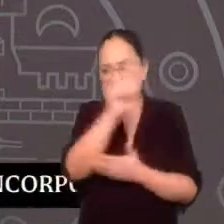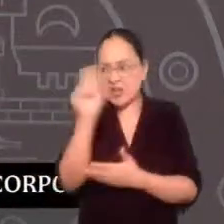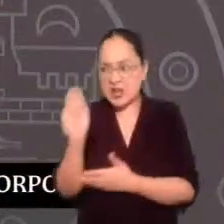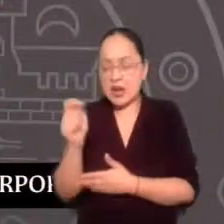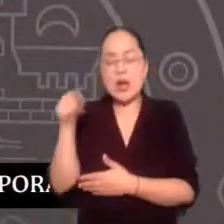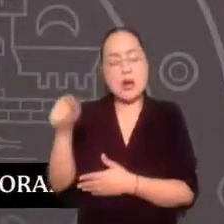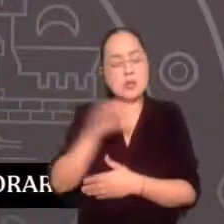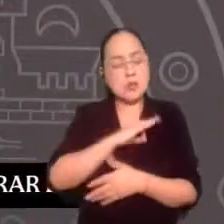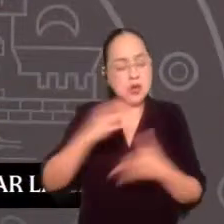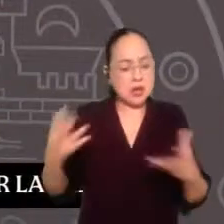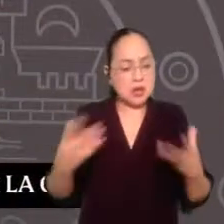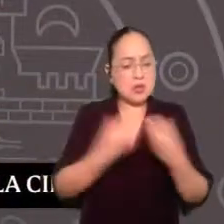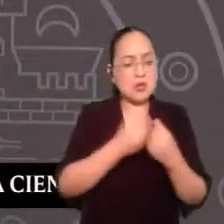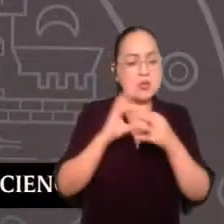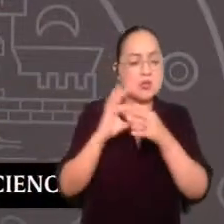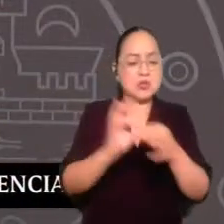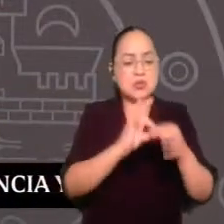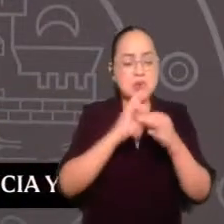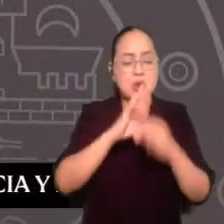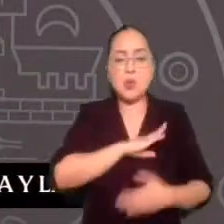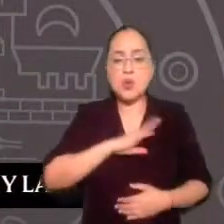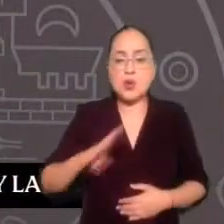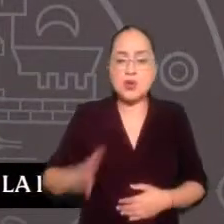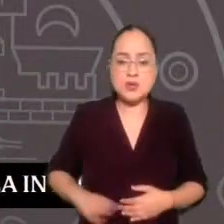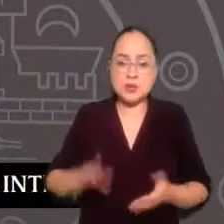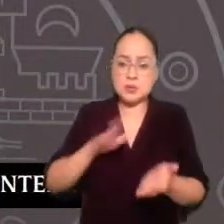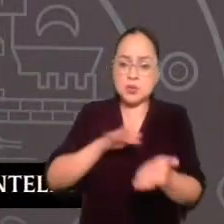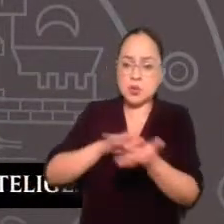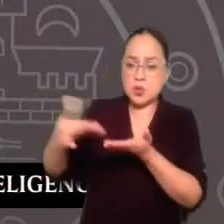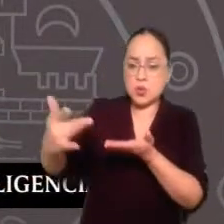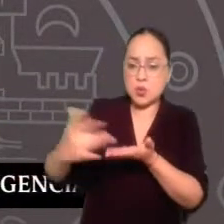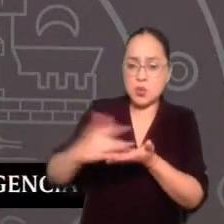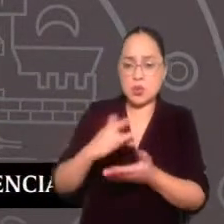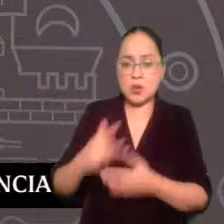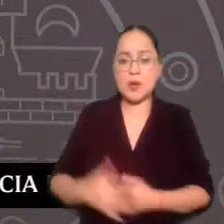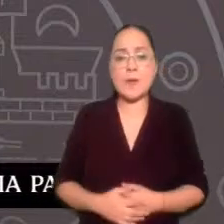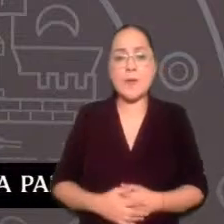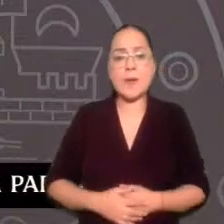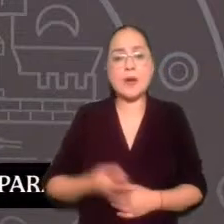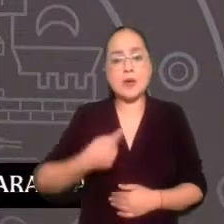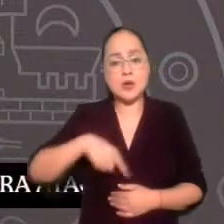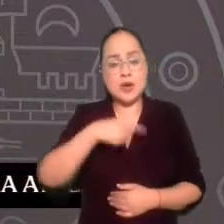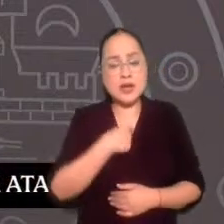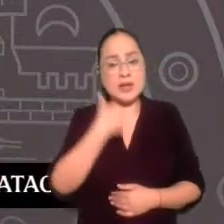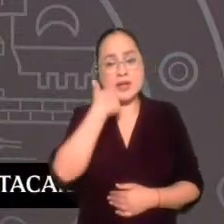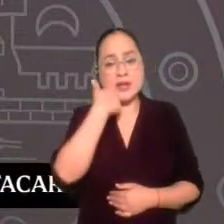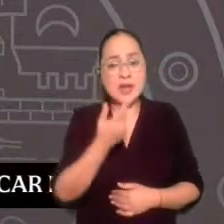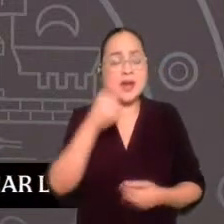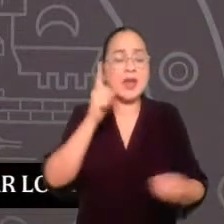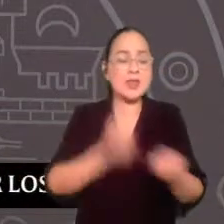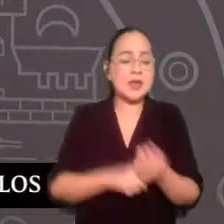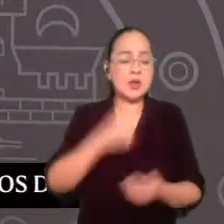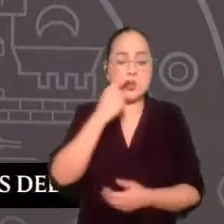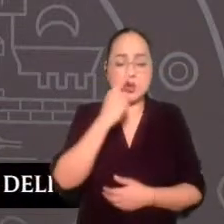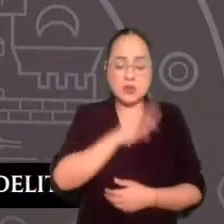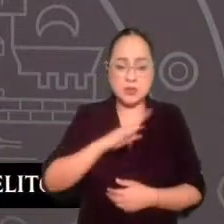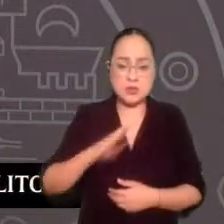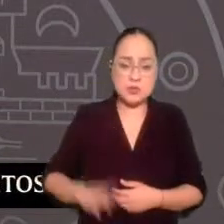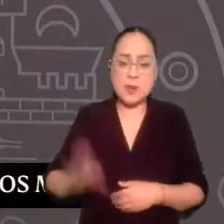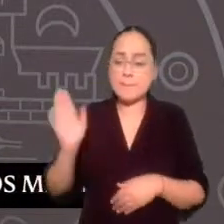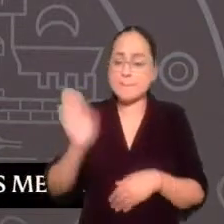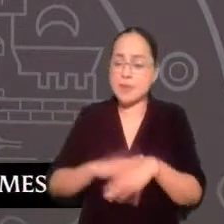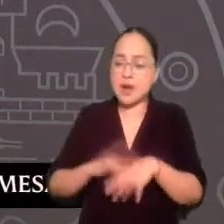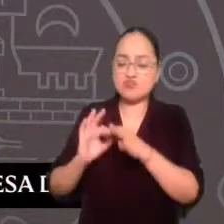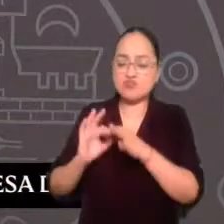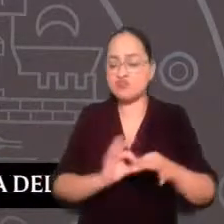cooperación. Vamos a buscar las formas, la manera de poder tener esa cooperación con las policías municipales.